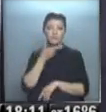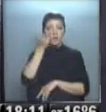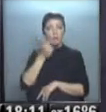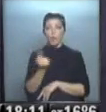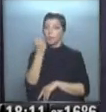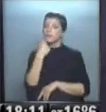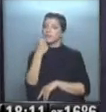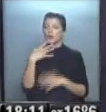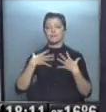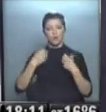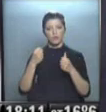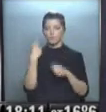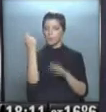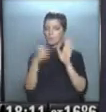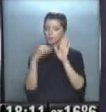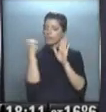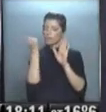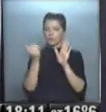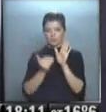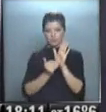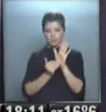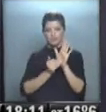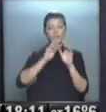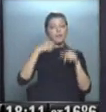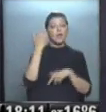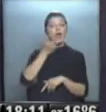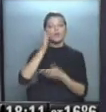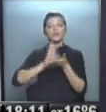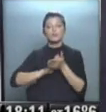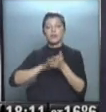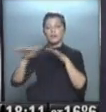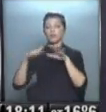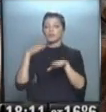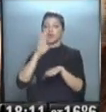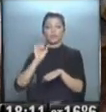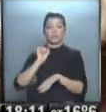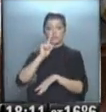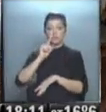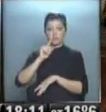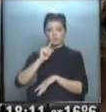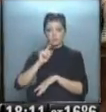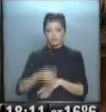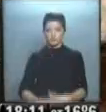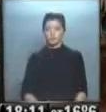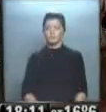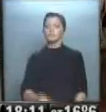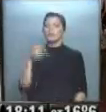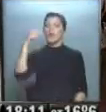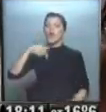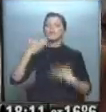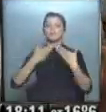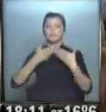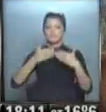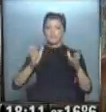salud es una prioridad. También hizo mención a la situación que padece los Estados Unidos. Hoy estamos